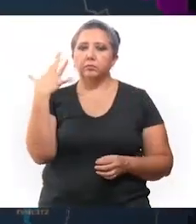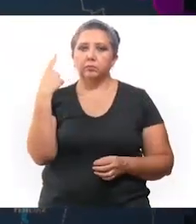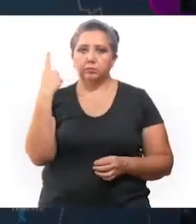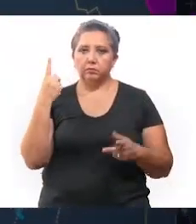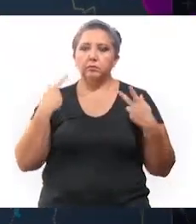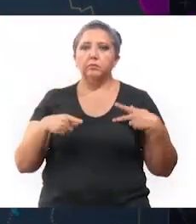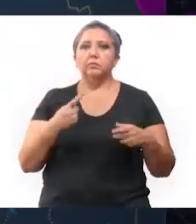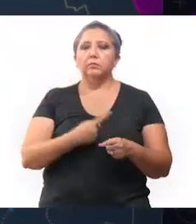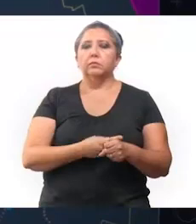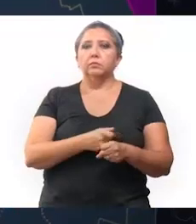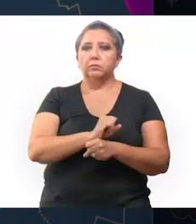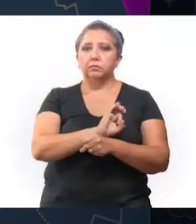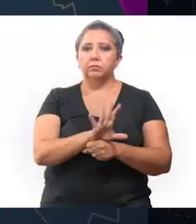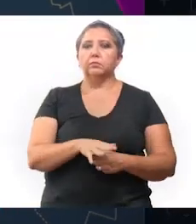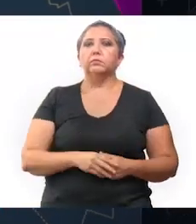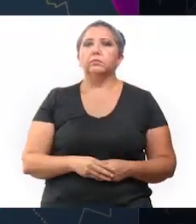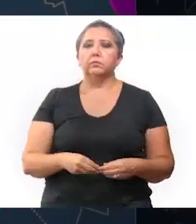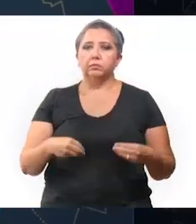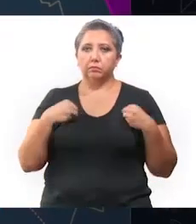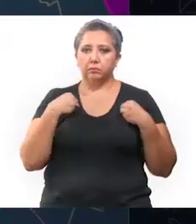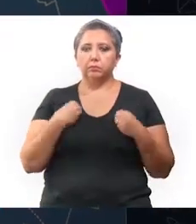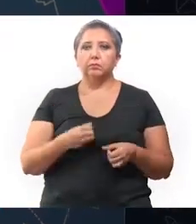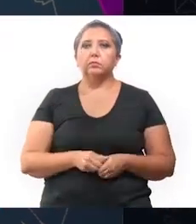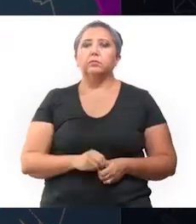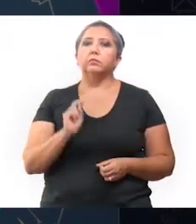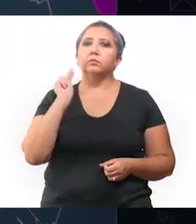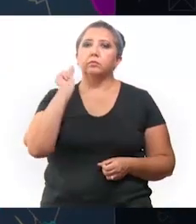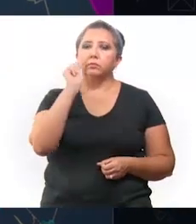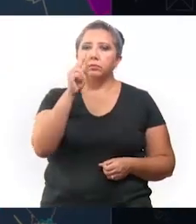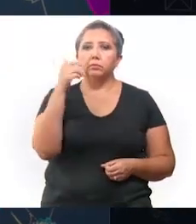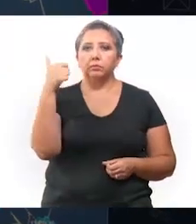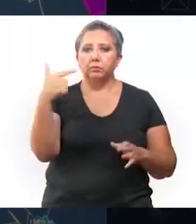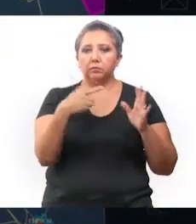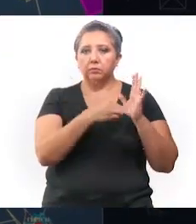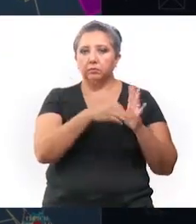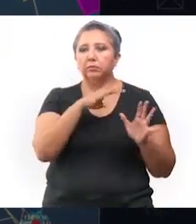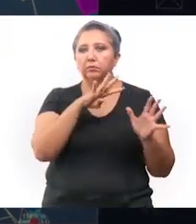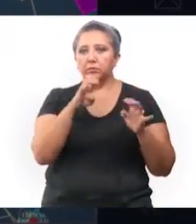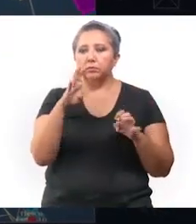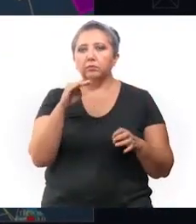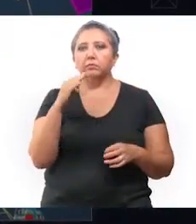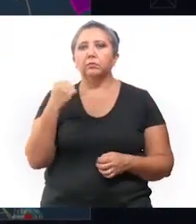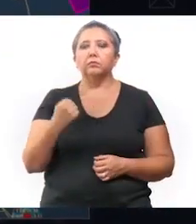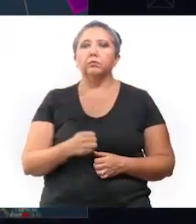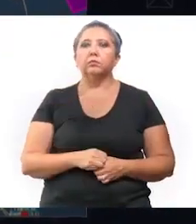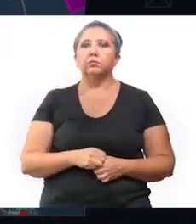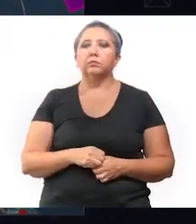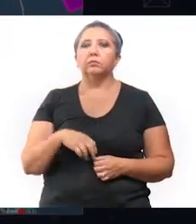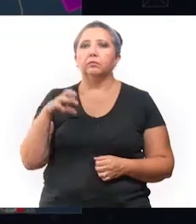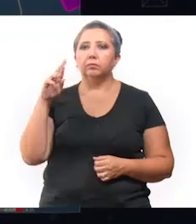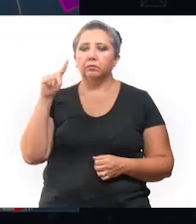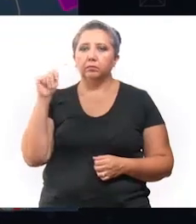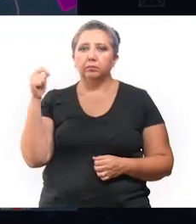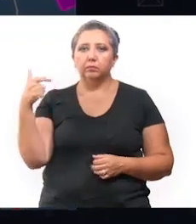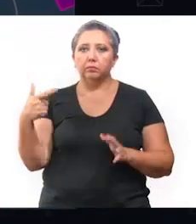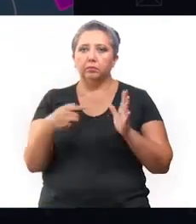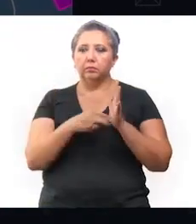28.351 personas contagiadas de coronavirus, que viven en la zona norte 7.999, en la zona